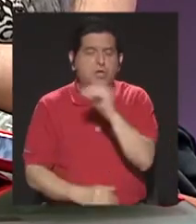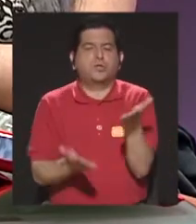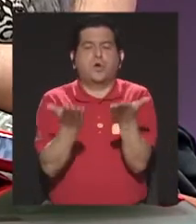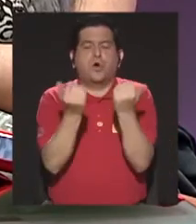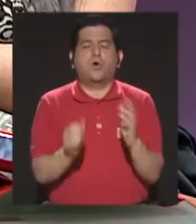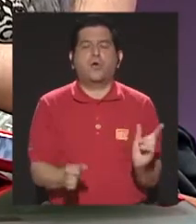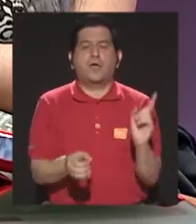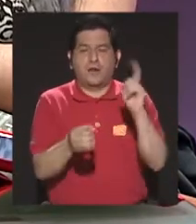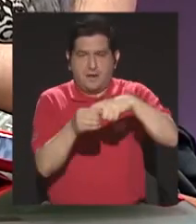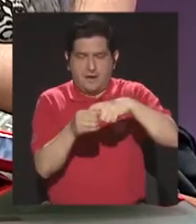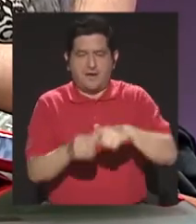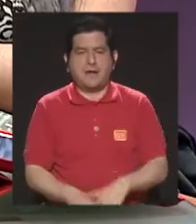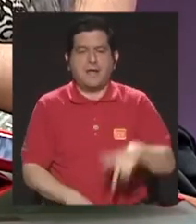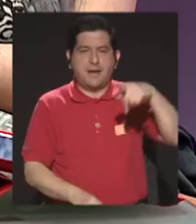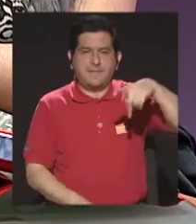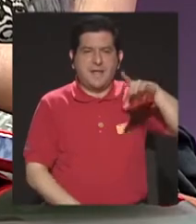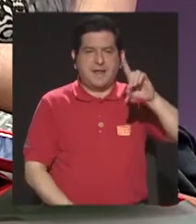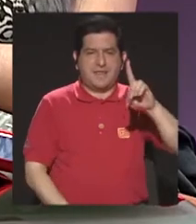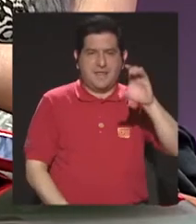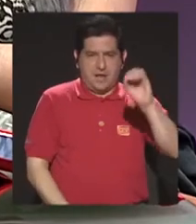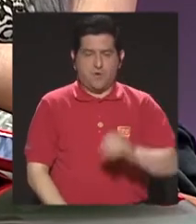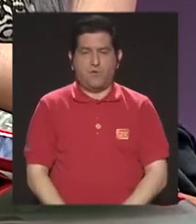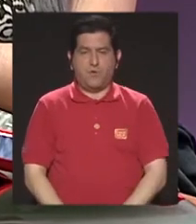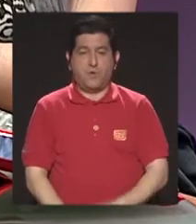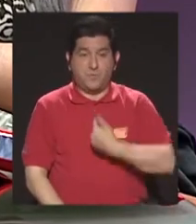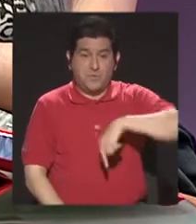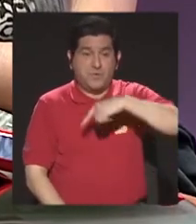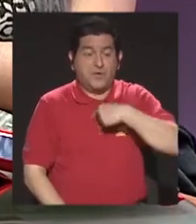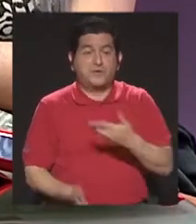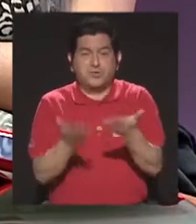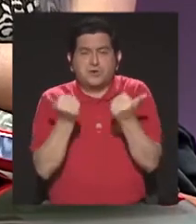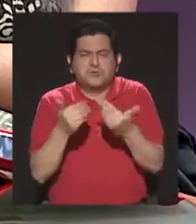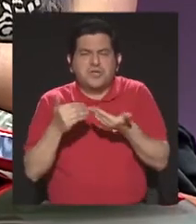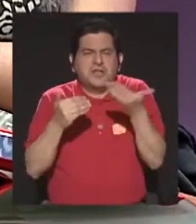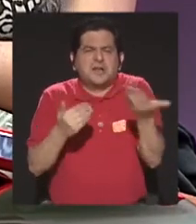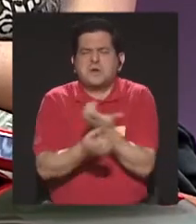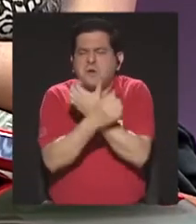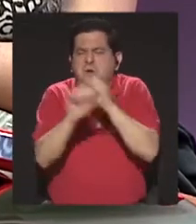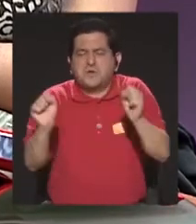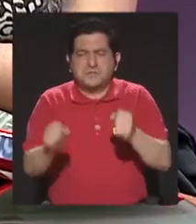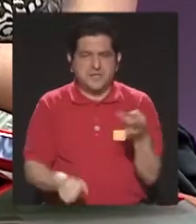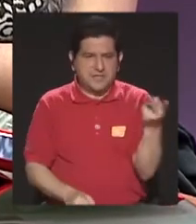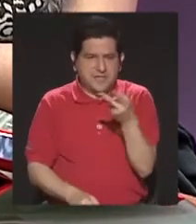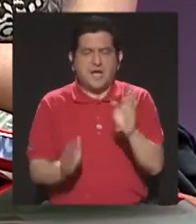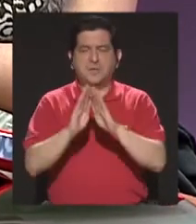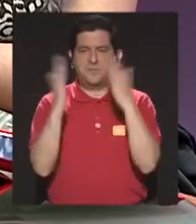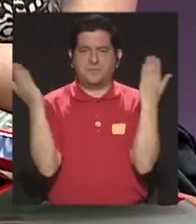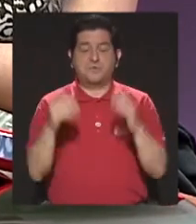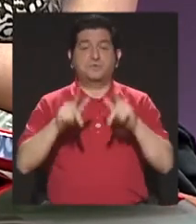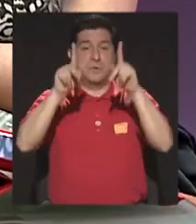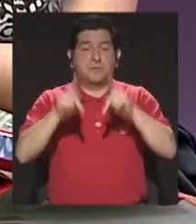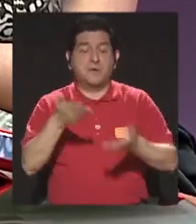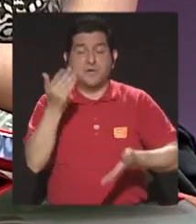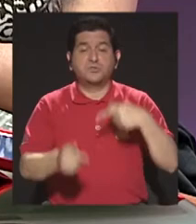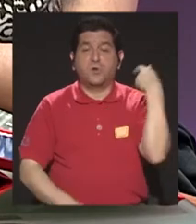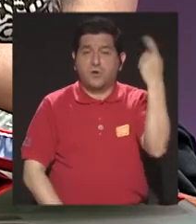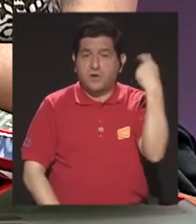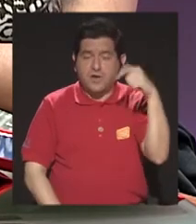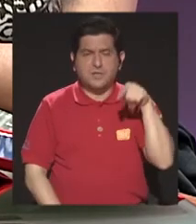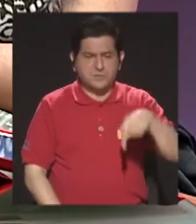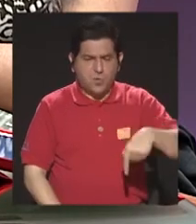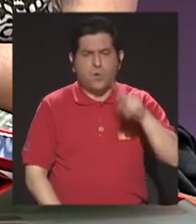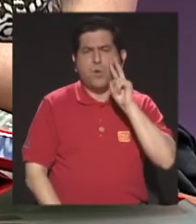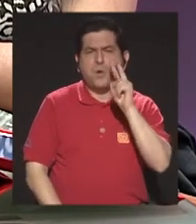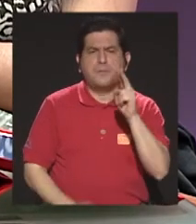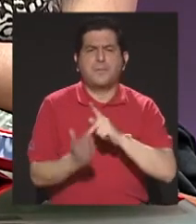quieren unirse a Peras del Olmo porque como nosotros les gusta pedir imposibles, ambas puertas están completamente abiertas. Por ejemplo, alguien que esté en Guanacaste hoy